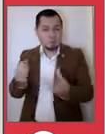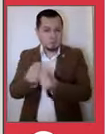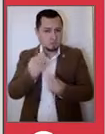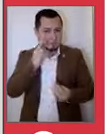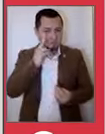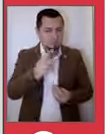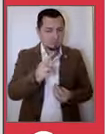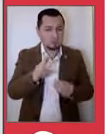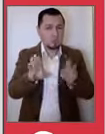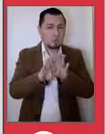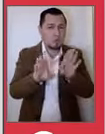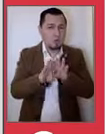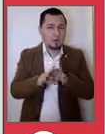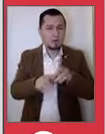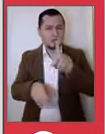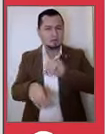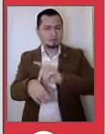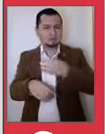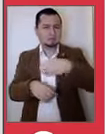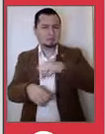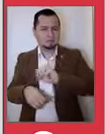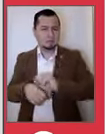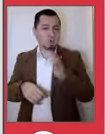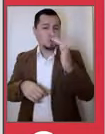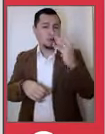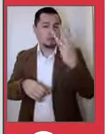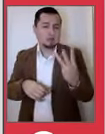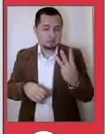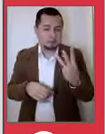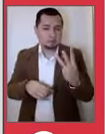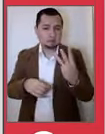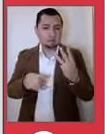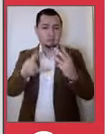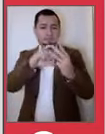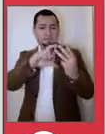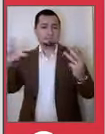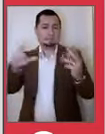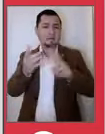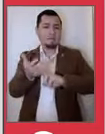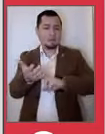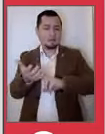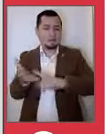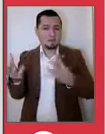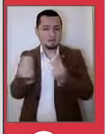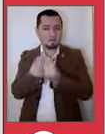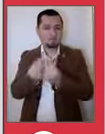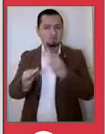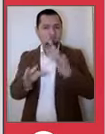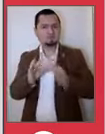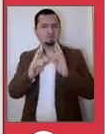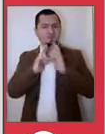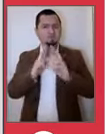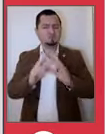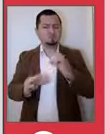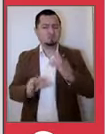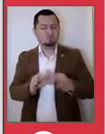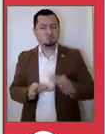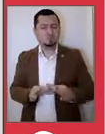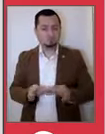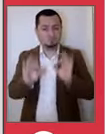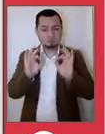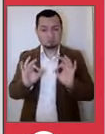en la última semana la semana 53 en la línea verde el número de casos confirmados que teníamos en esa semana